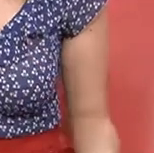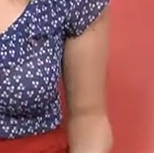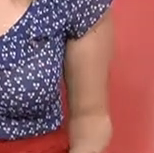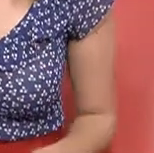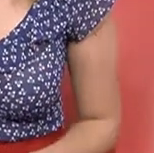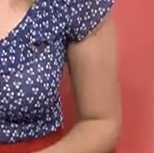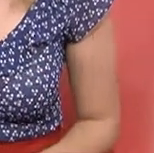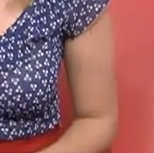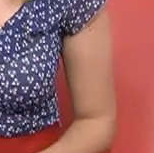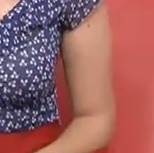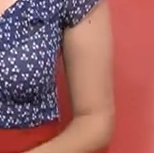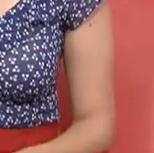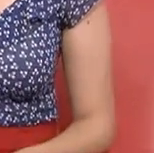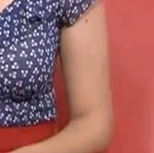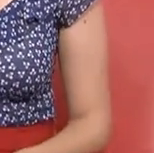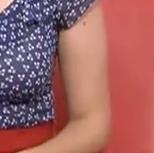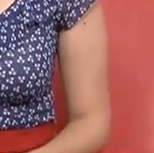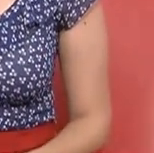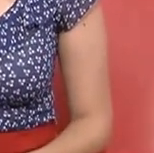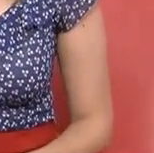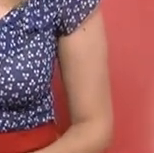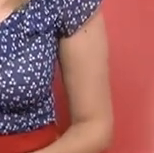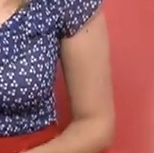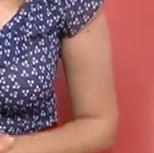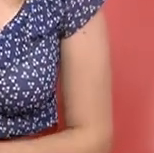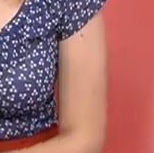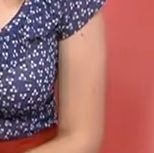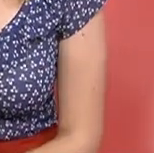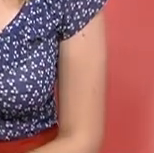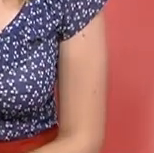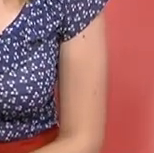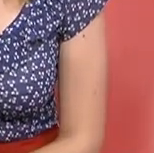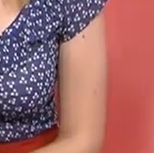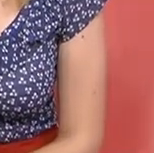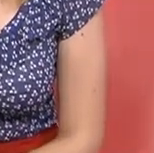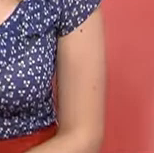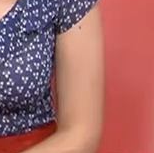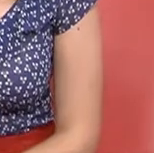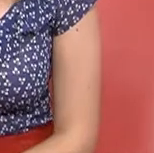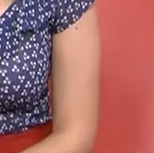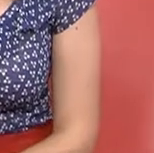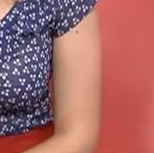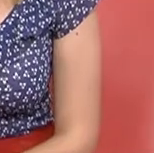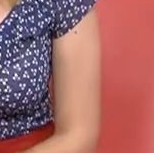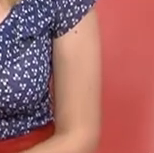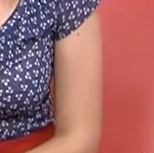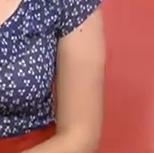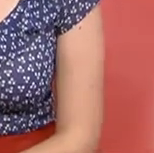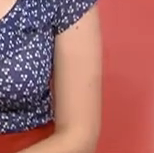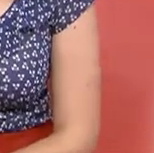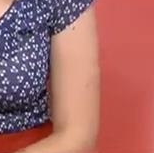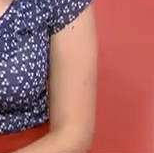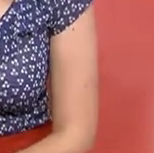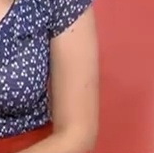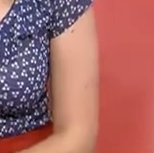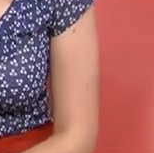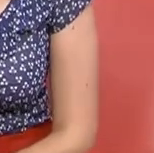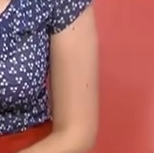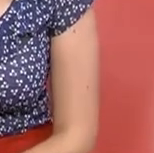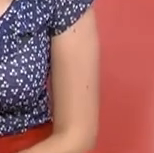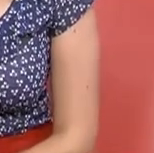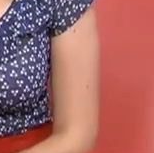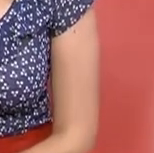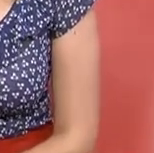tecnología y nuevas herramientas. Y otro lugar que también depende de la tecnología para poder salir de una gran